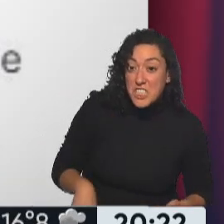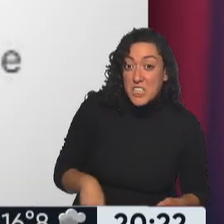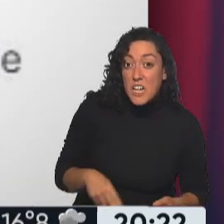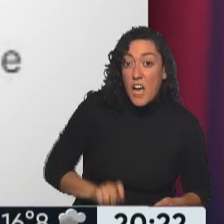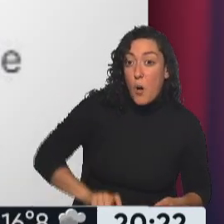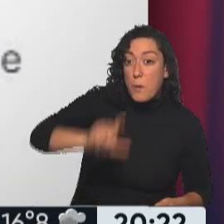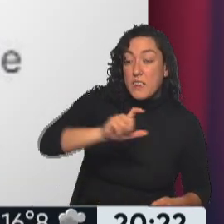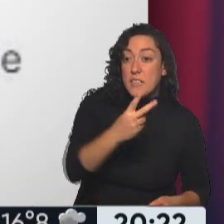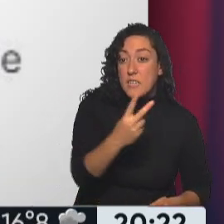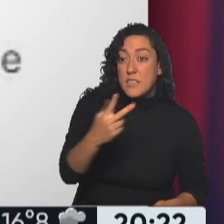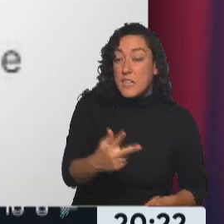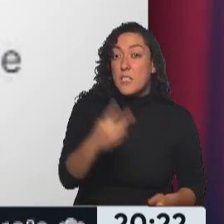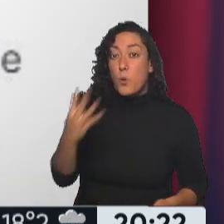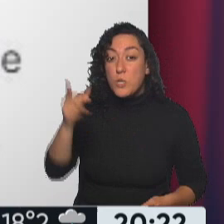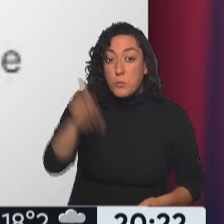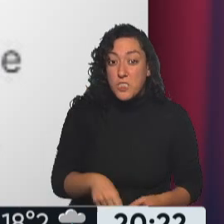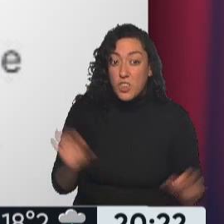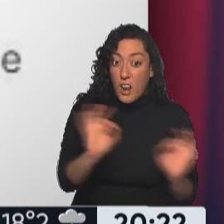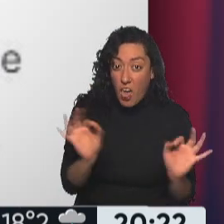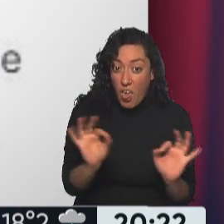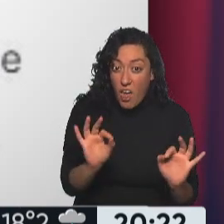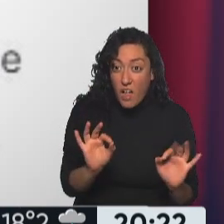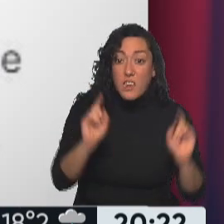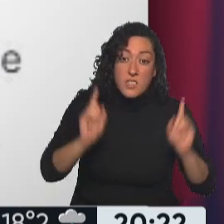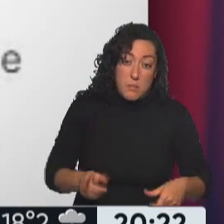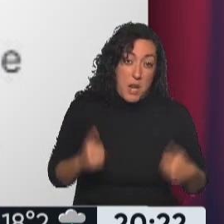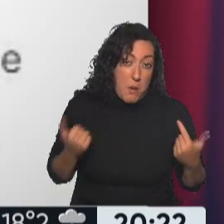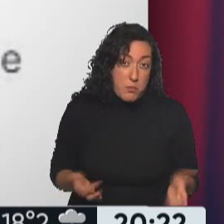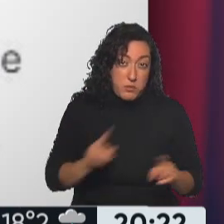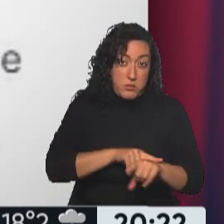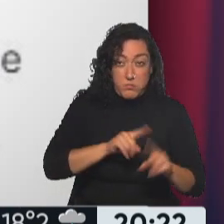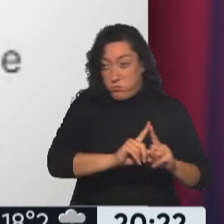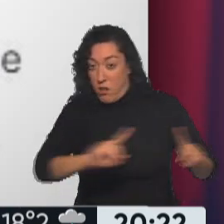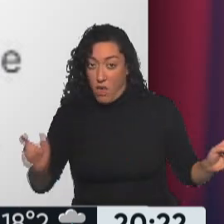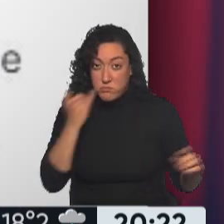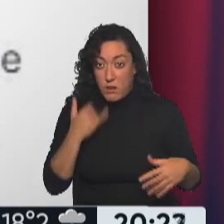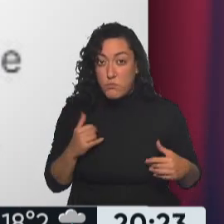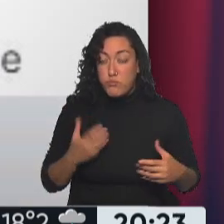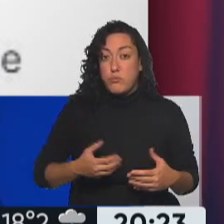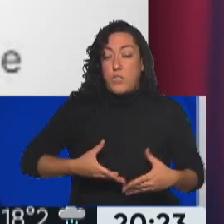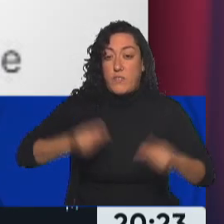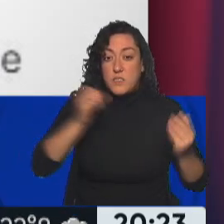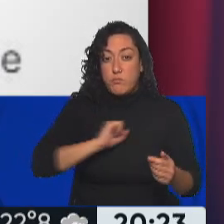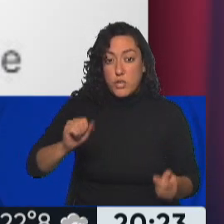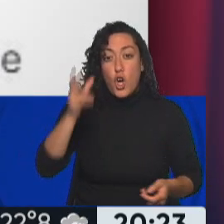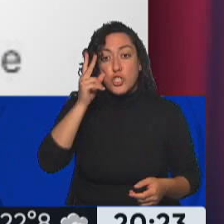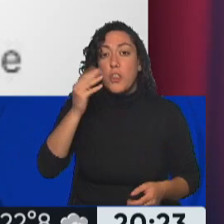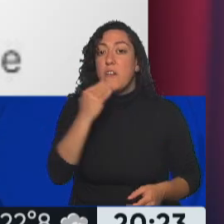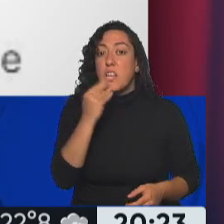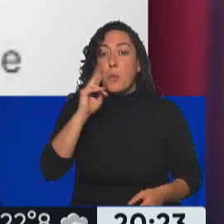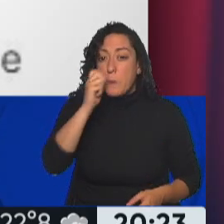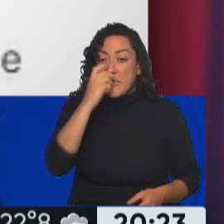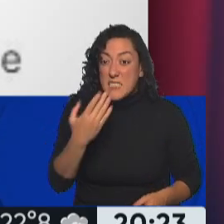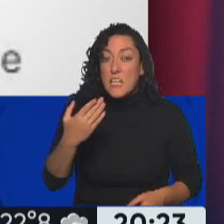aumento del 34%, además de sus abusos comerciales a largo plazo, antes de mañana, 8 de abril de 2025,